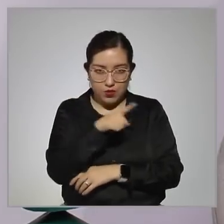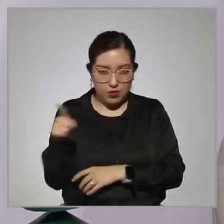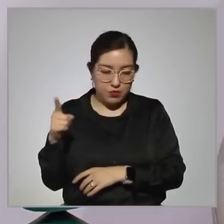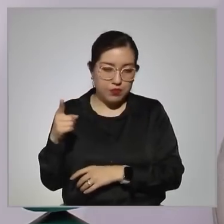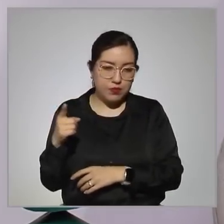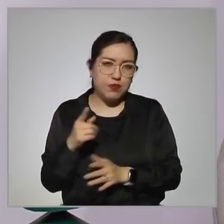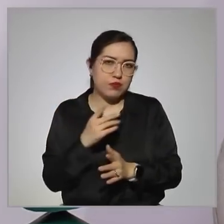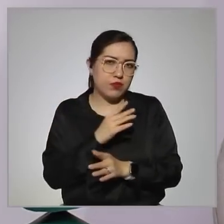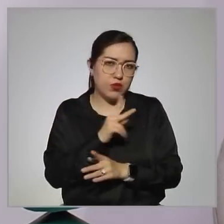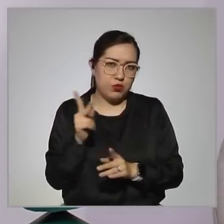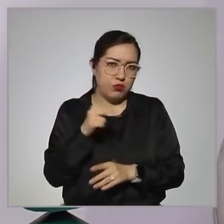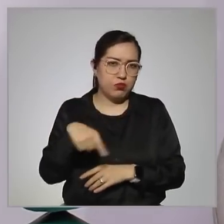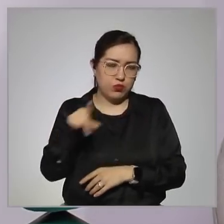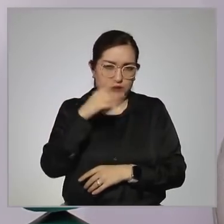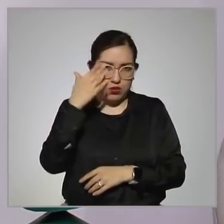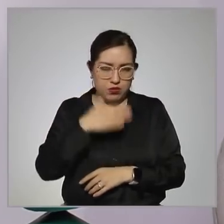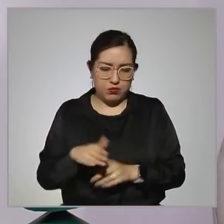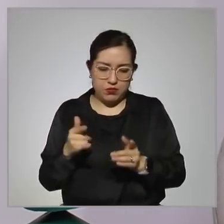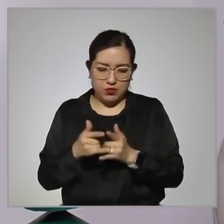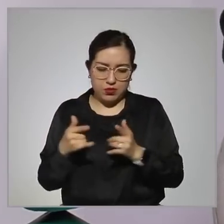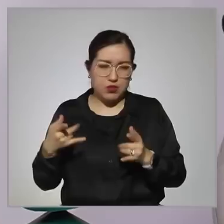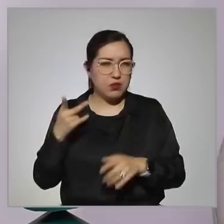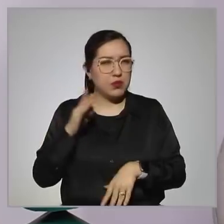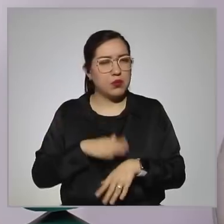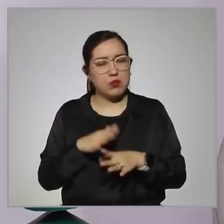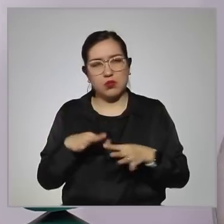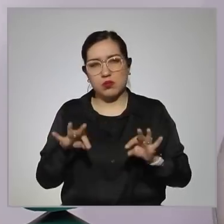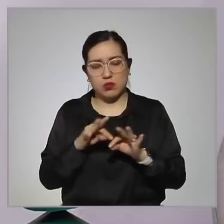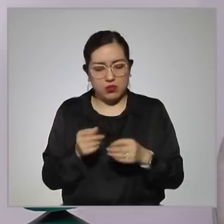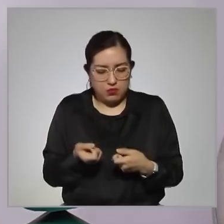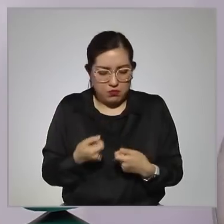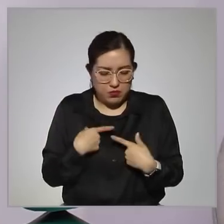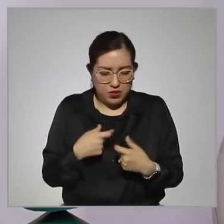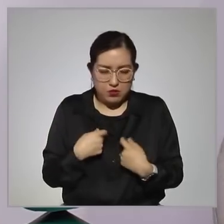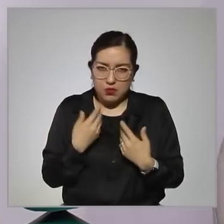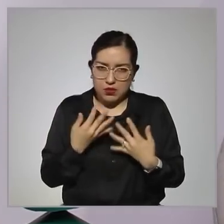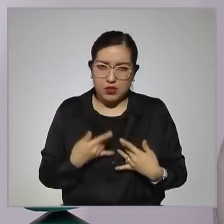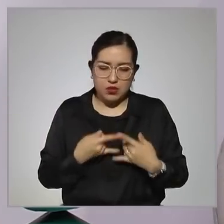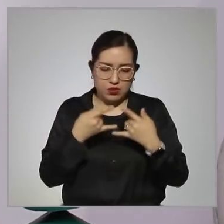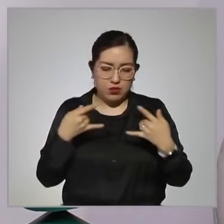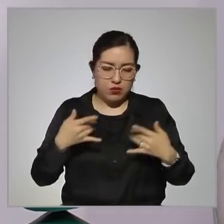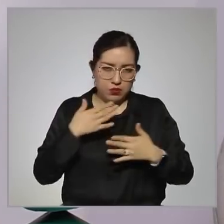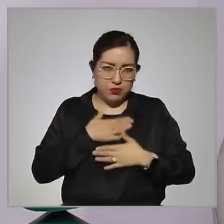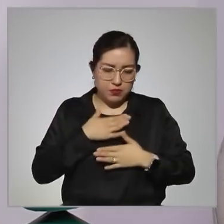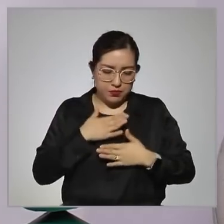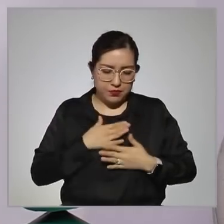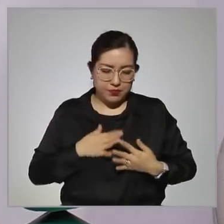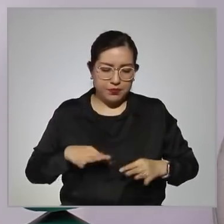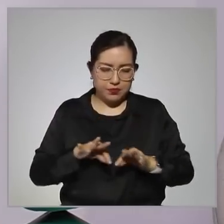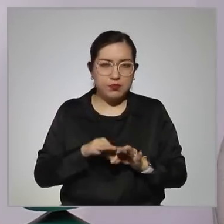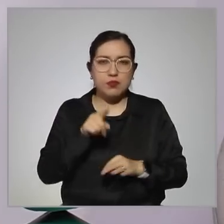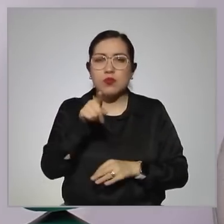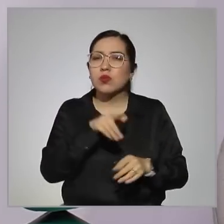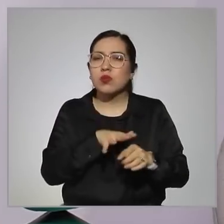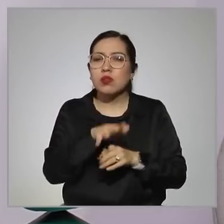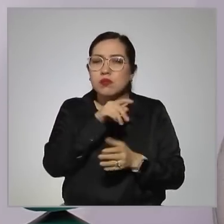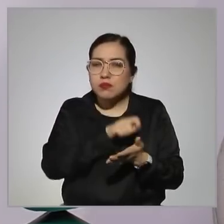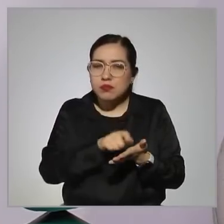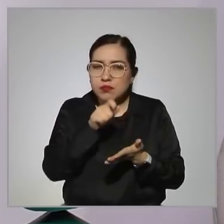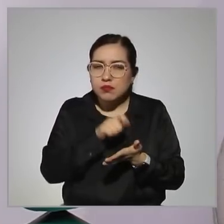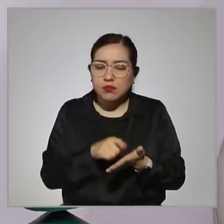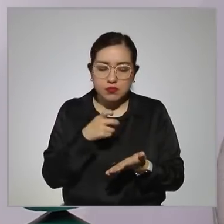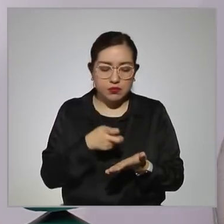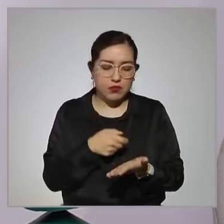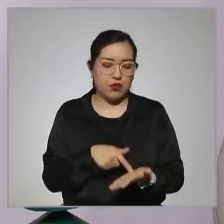tenemos historias que contar, pero la más importante es la propia, ¿sí? ¿Qué podemos escribir? La escritura nos ayuda mucho a